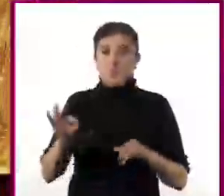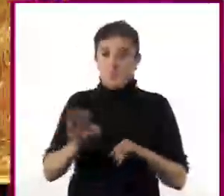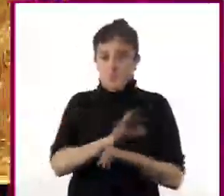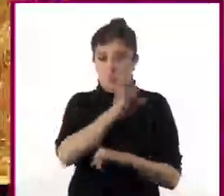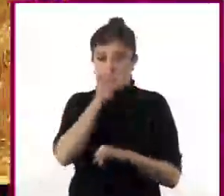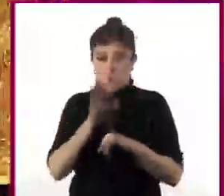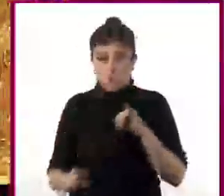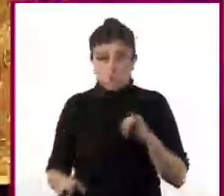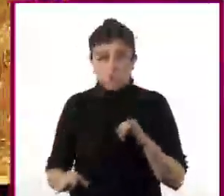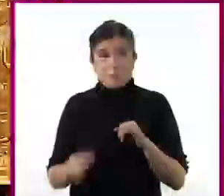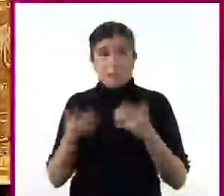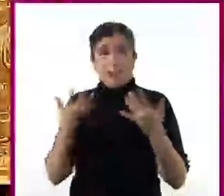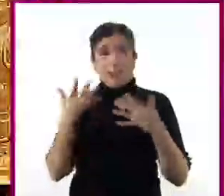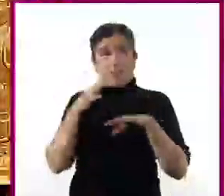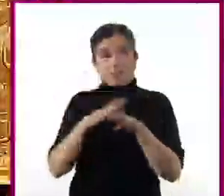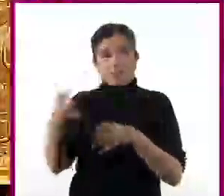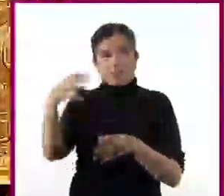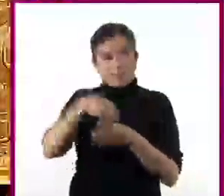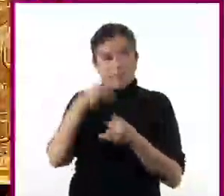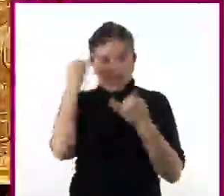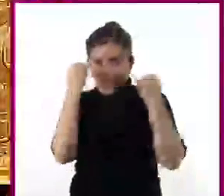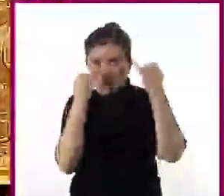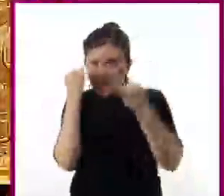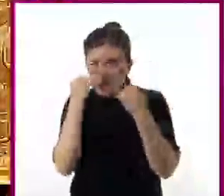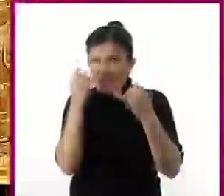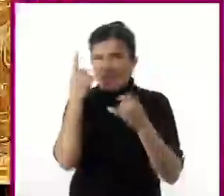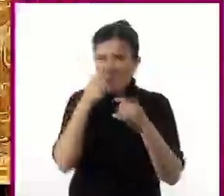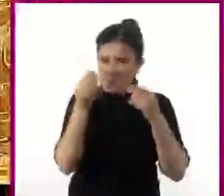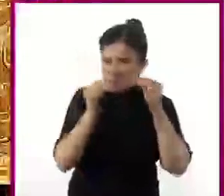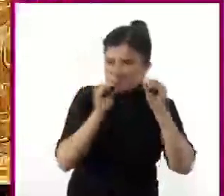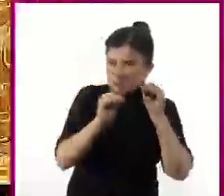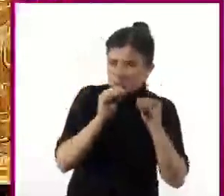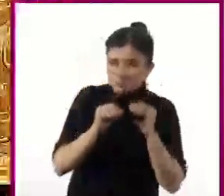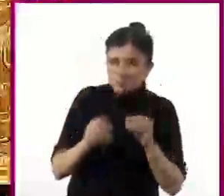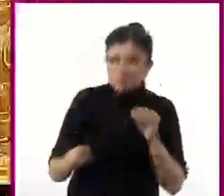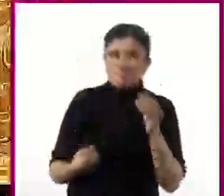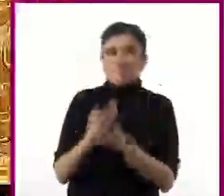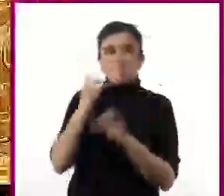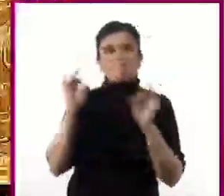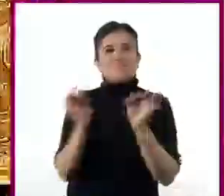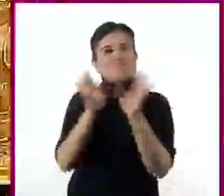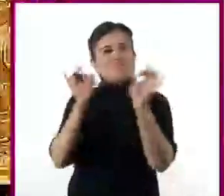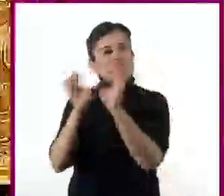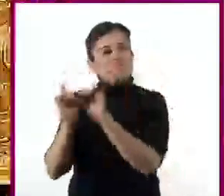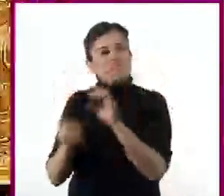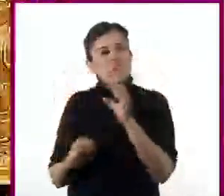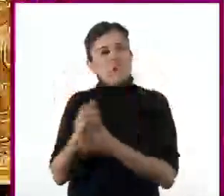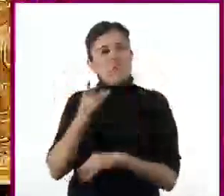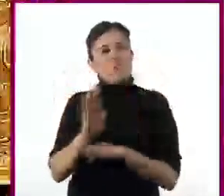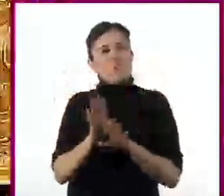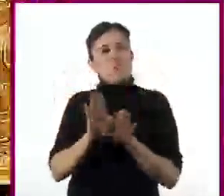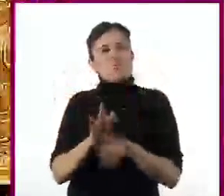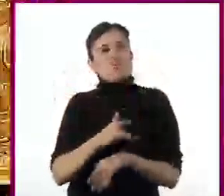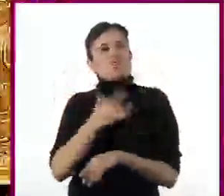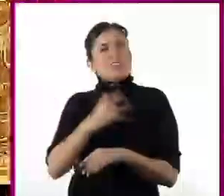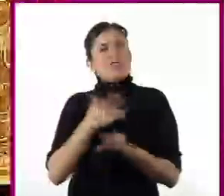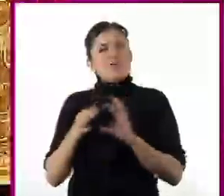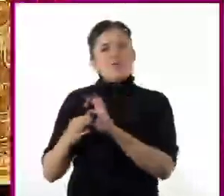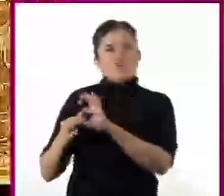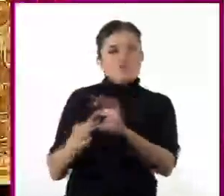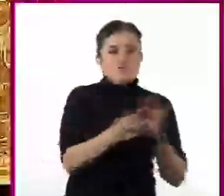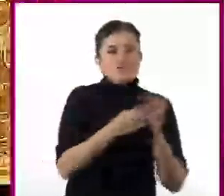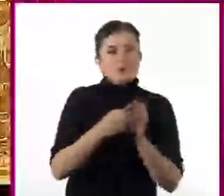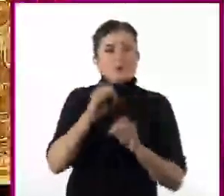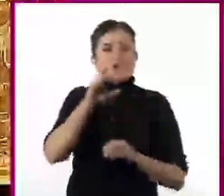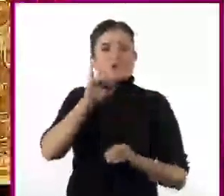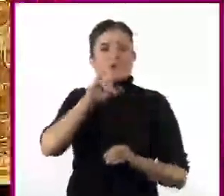Finalmente, la inclusión de las ideas ilustradas dio paso al surgimiento de un sentimiento de unión criollo